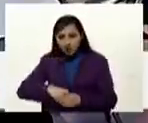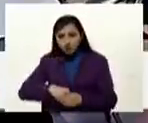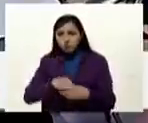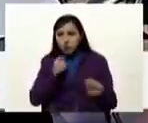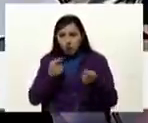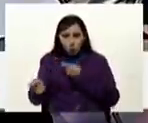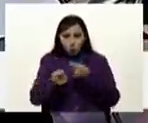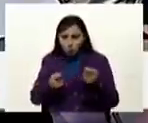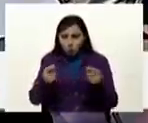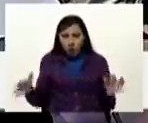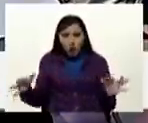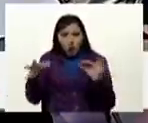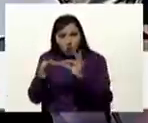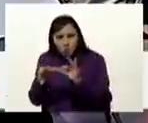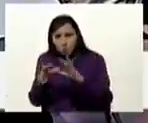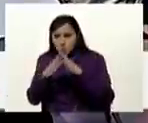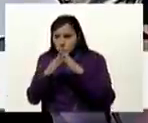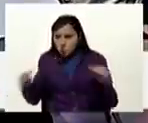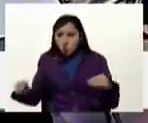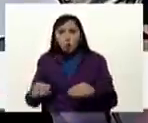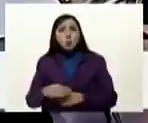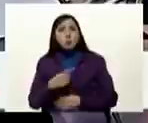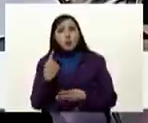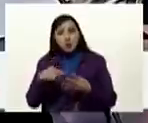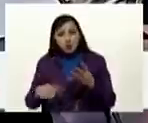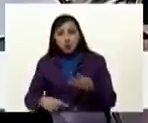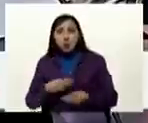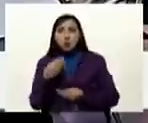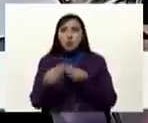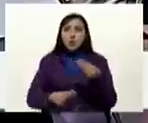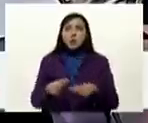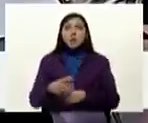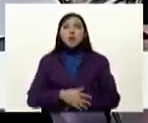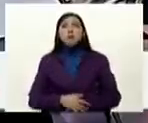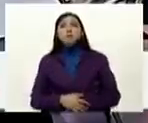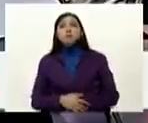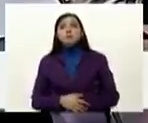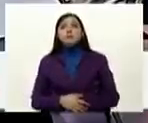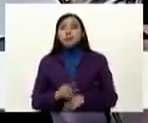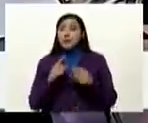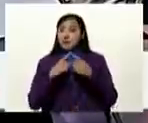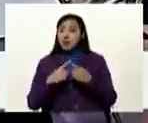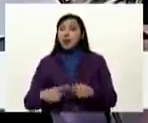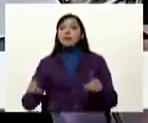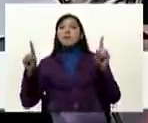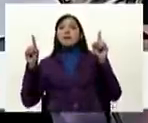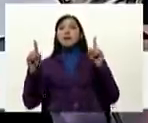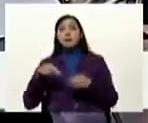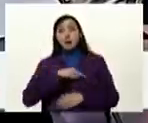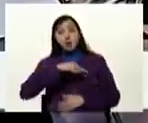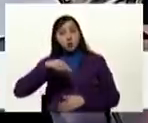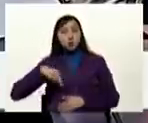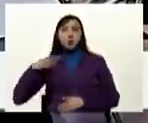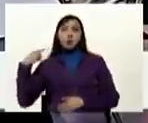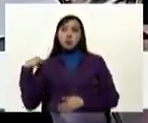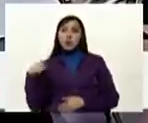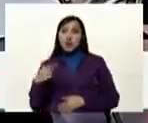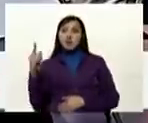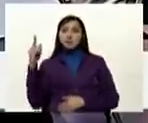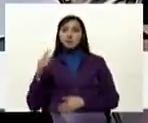la combinación de todos estos factores. ¿Y qué va a hacer la diferencia? Para nosotros tener un